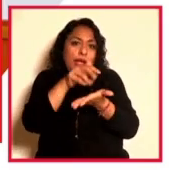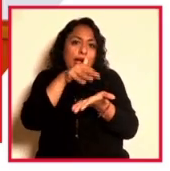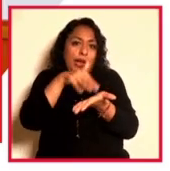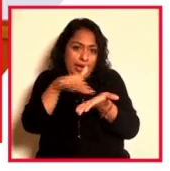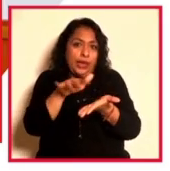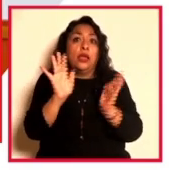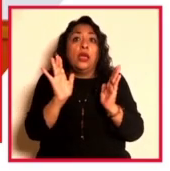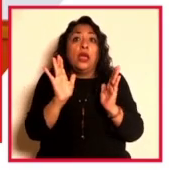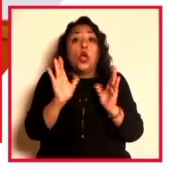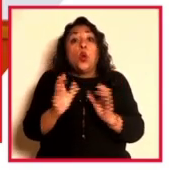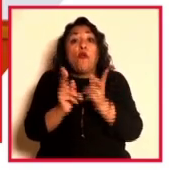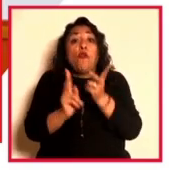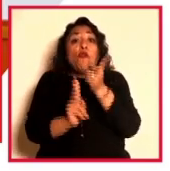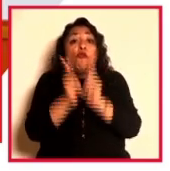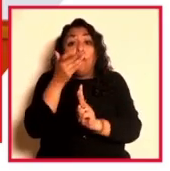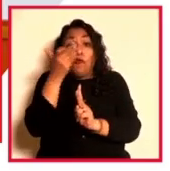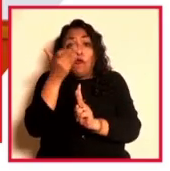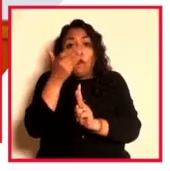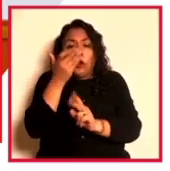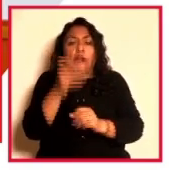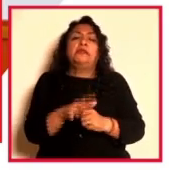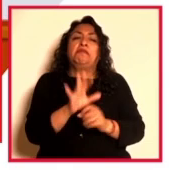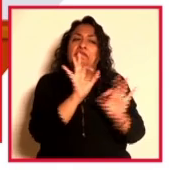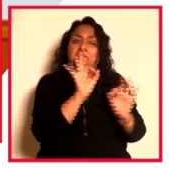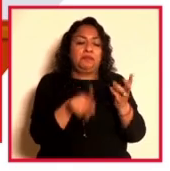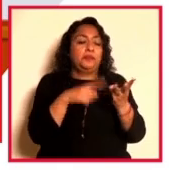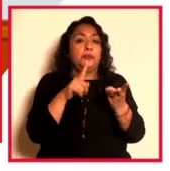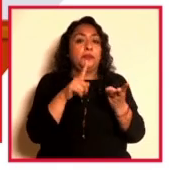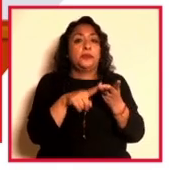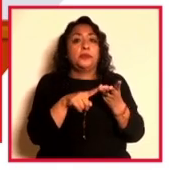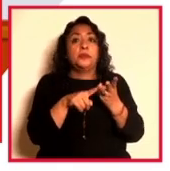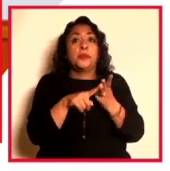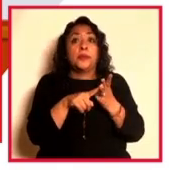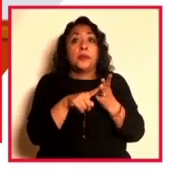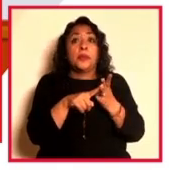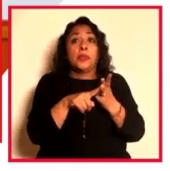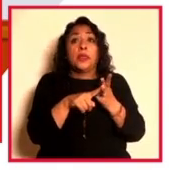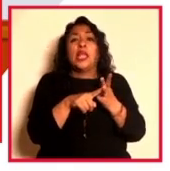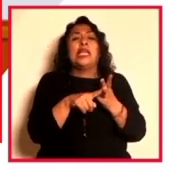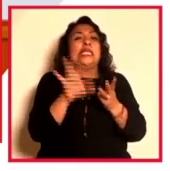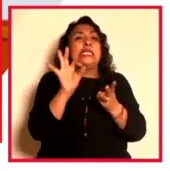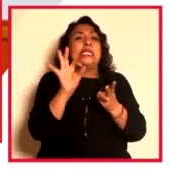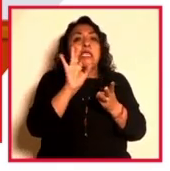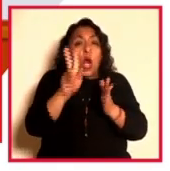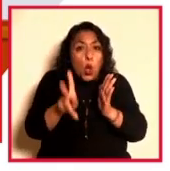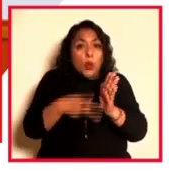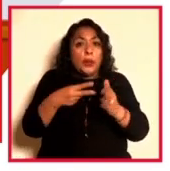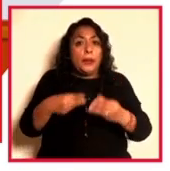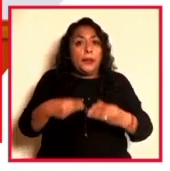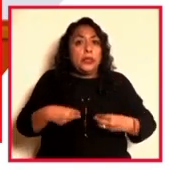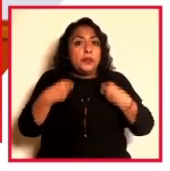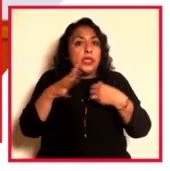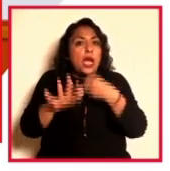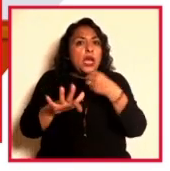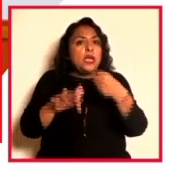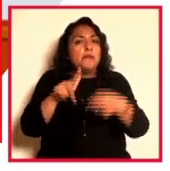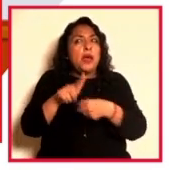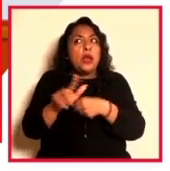mis flores excelente y finalmente si reencarnas en un animal te gustarías